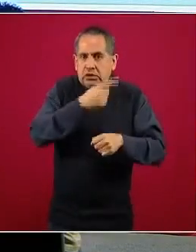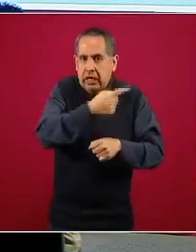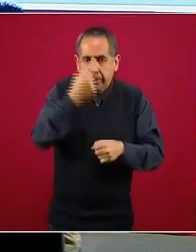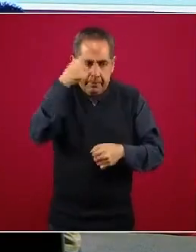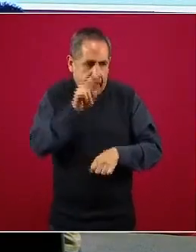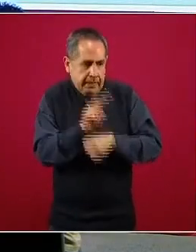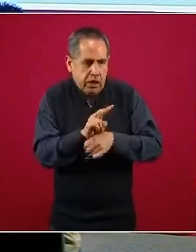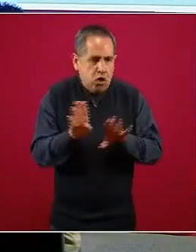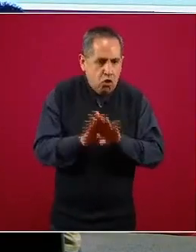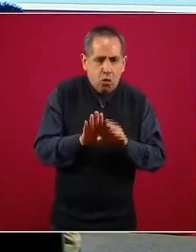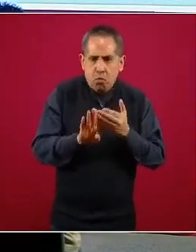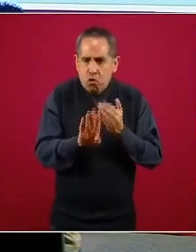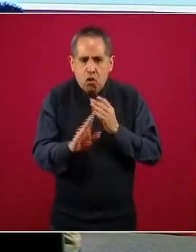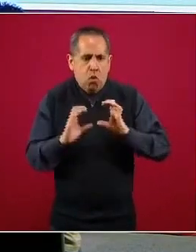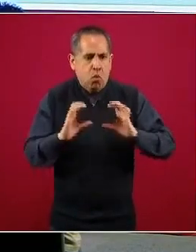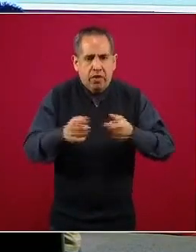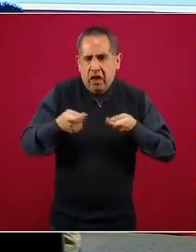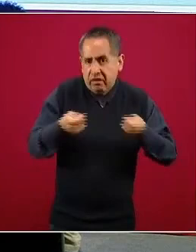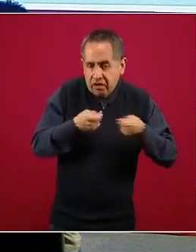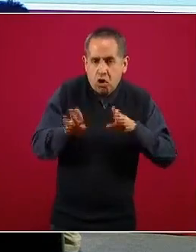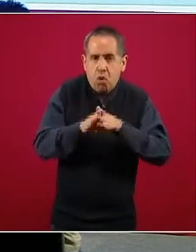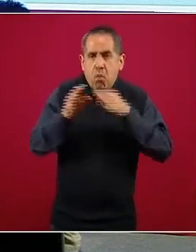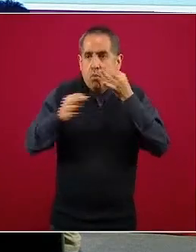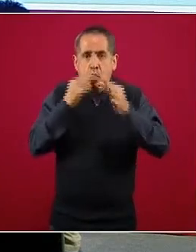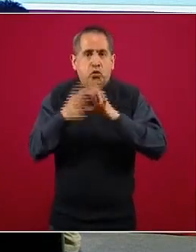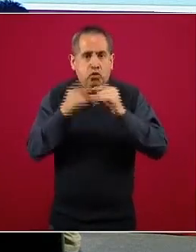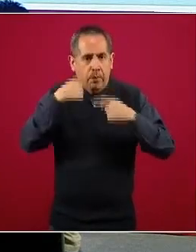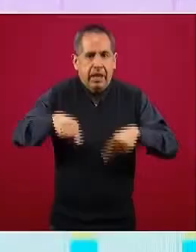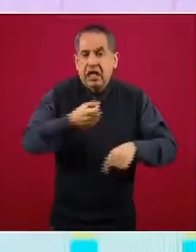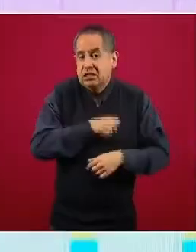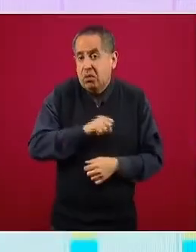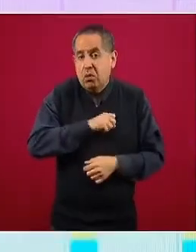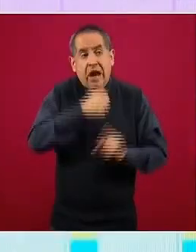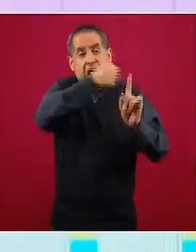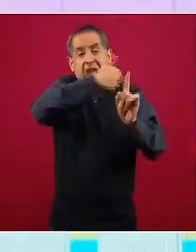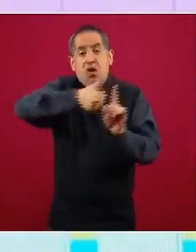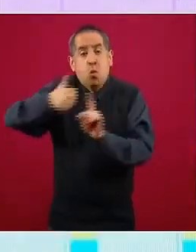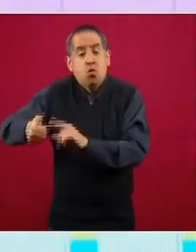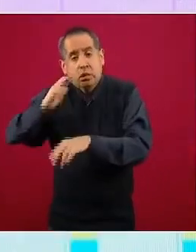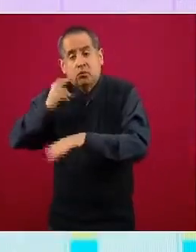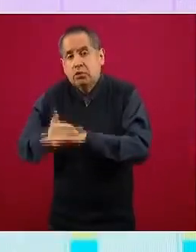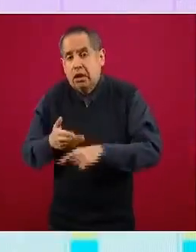la prevención, el control, la promoción de la salud.